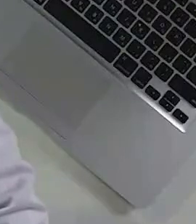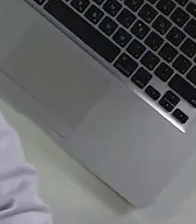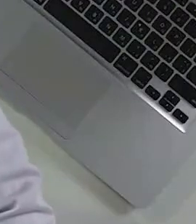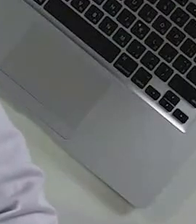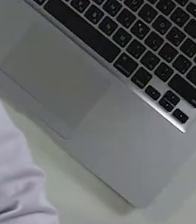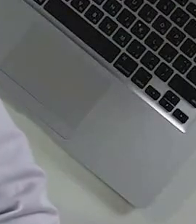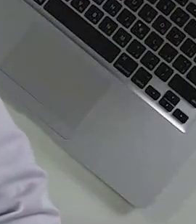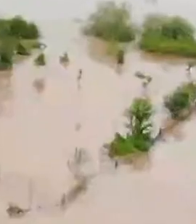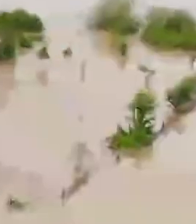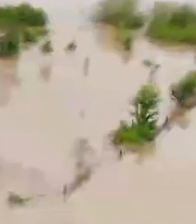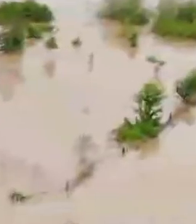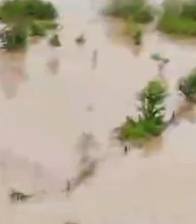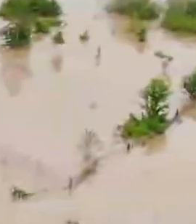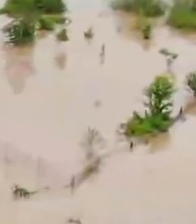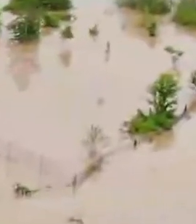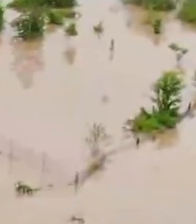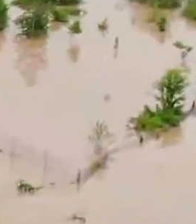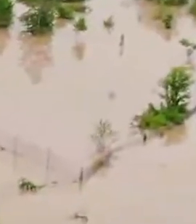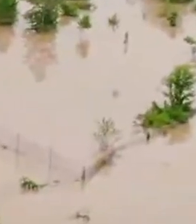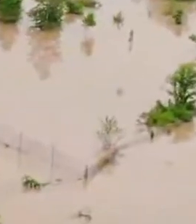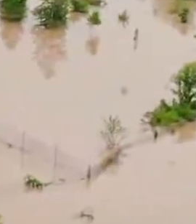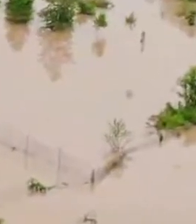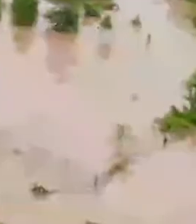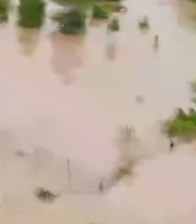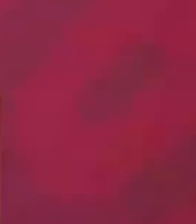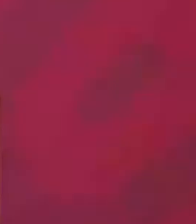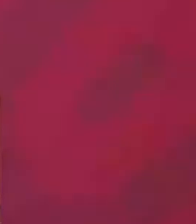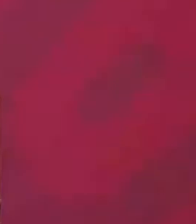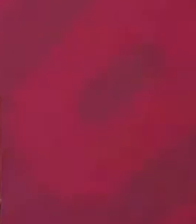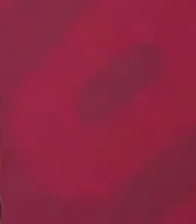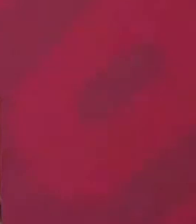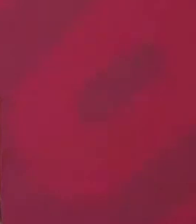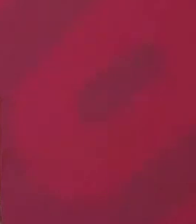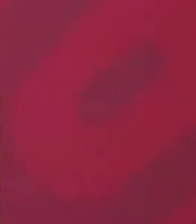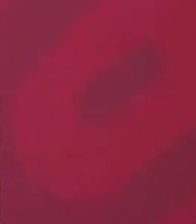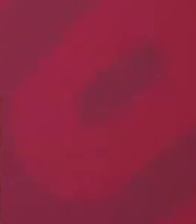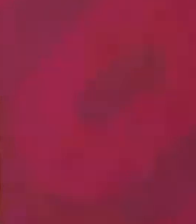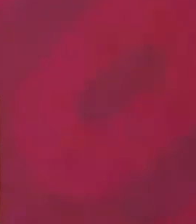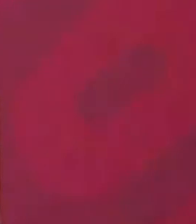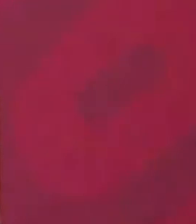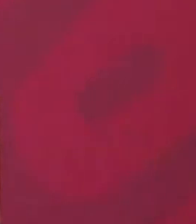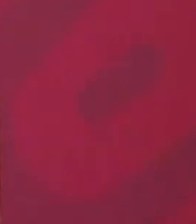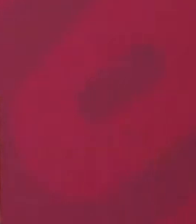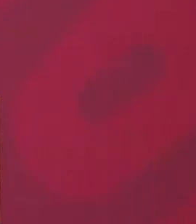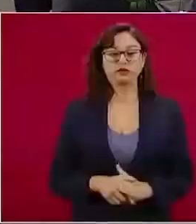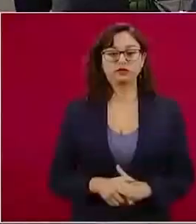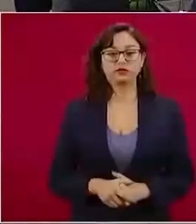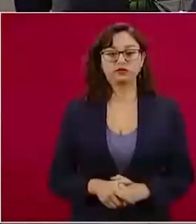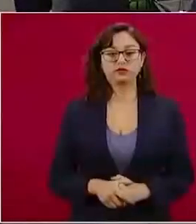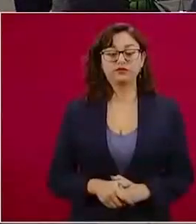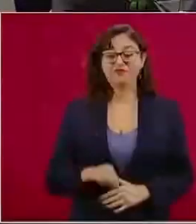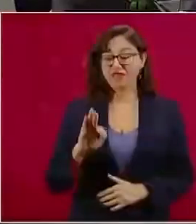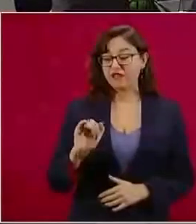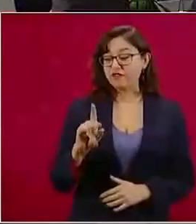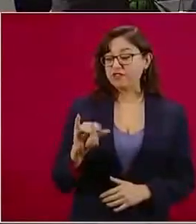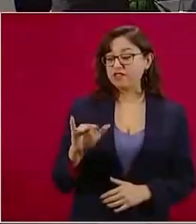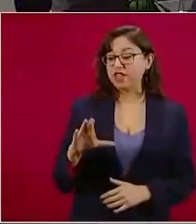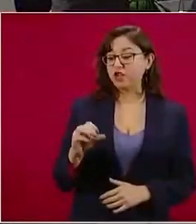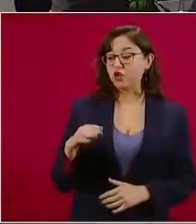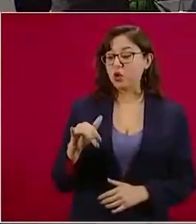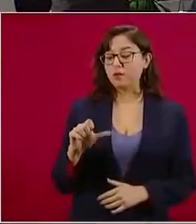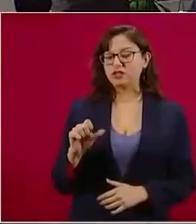creadores, investigadores y atención a desastres naturales? Los fideicomisos técnicamente son un ente, un vehículo que tiene personalidad